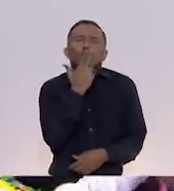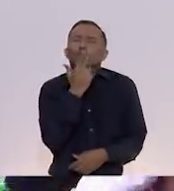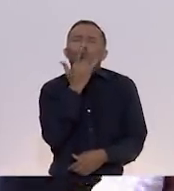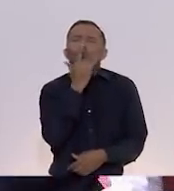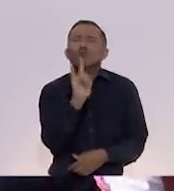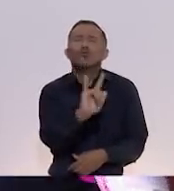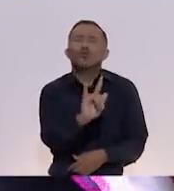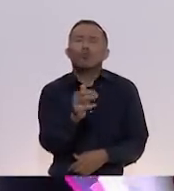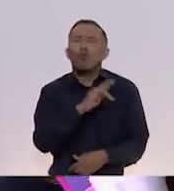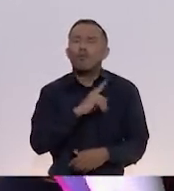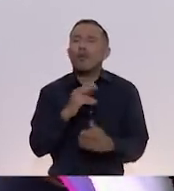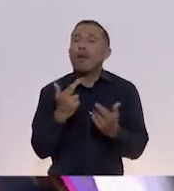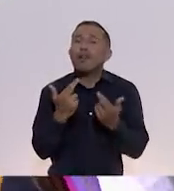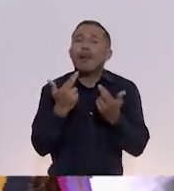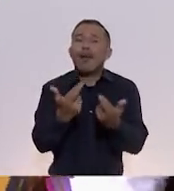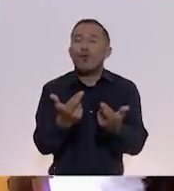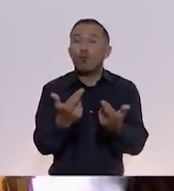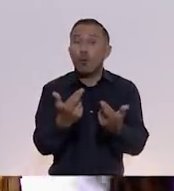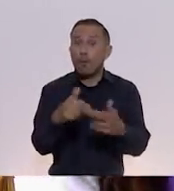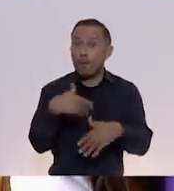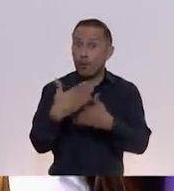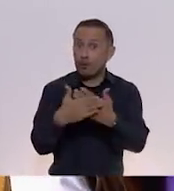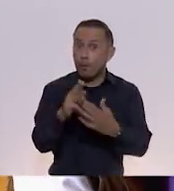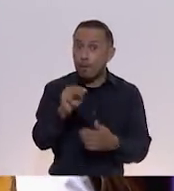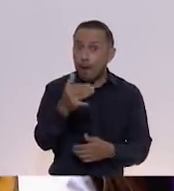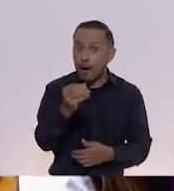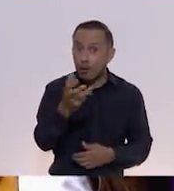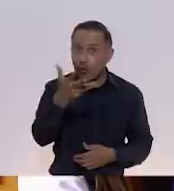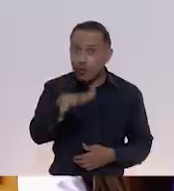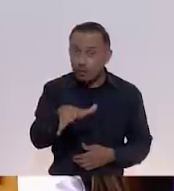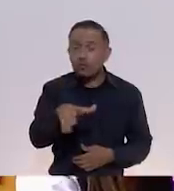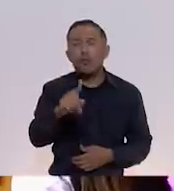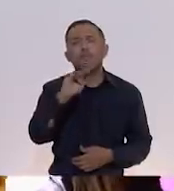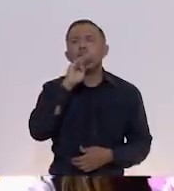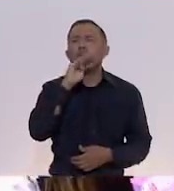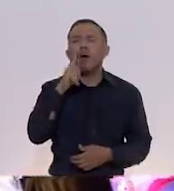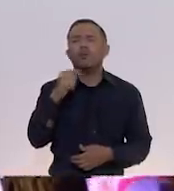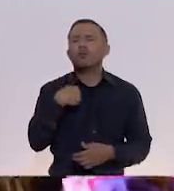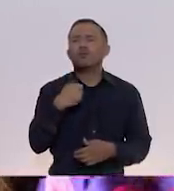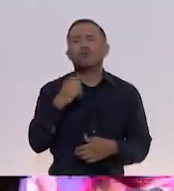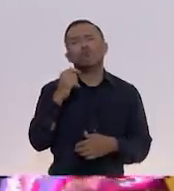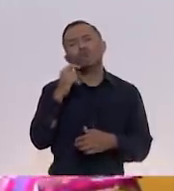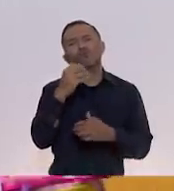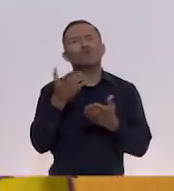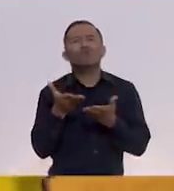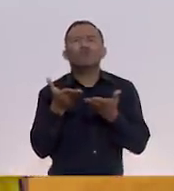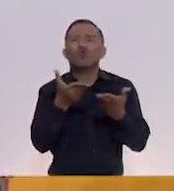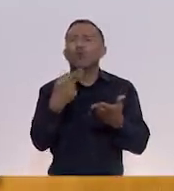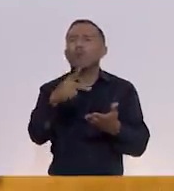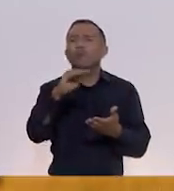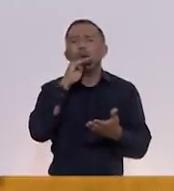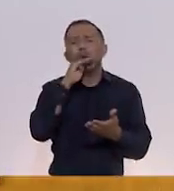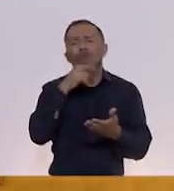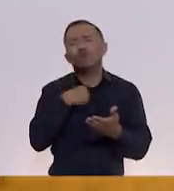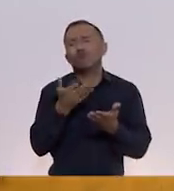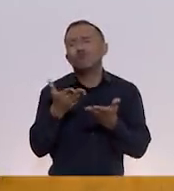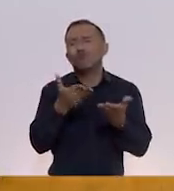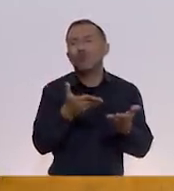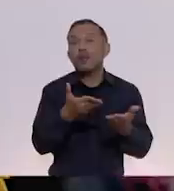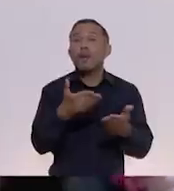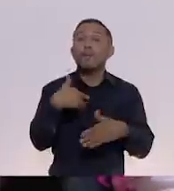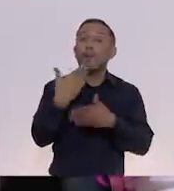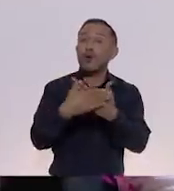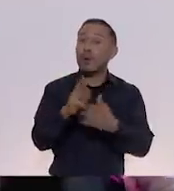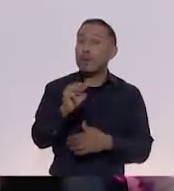El regalo esperado. Este 10 de mayo, festeje a su mamá. Festeje a su mami. Este 10 de mayo es